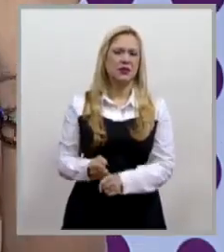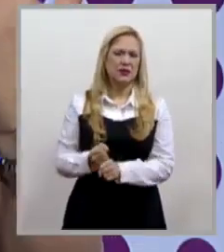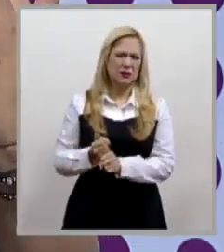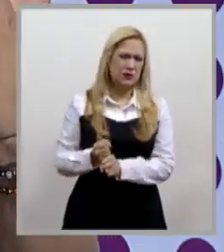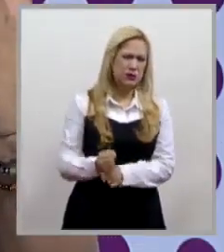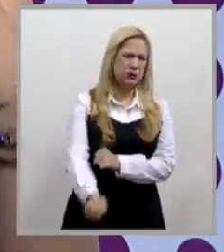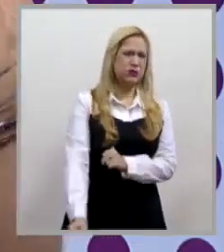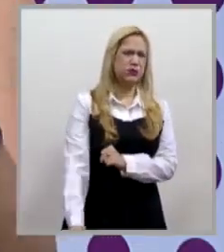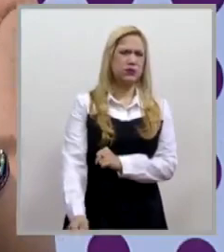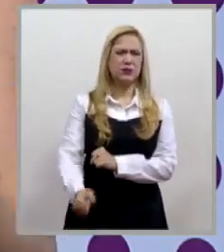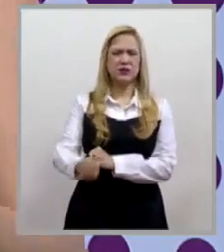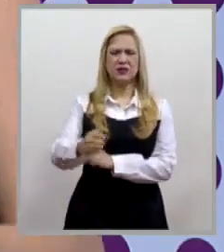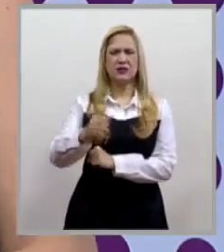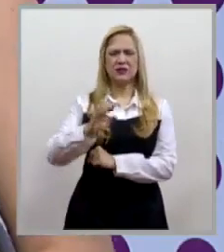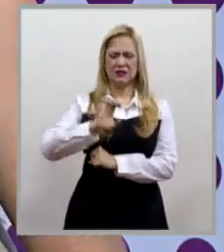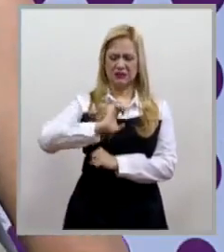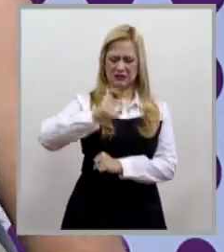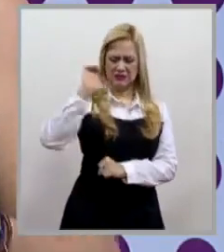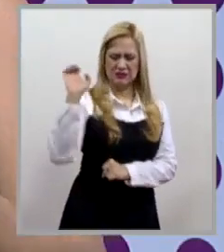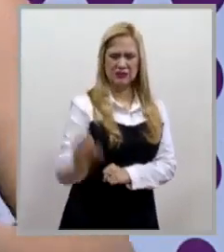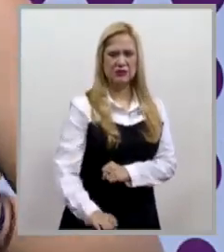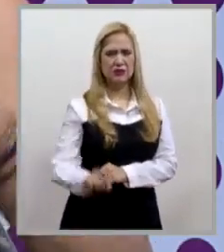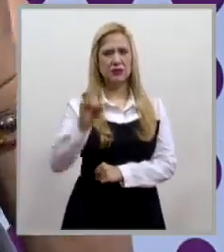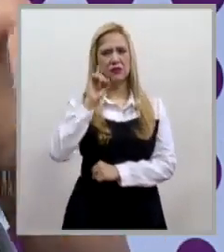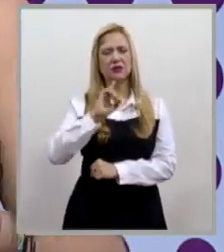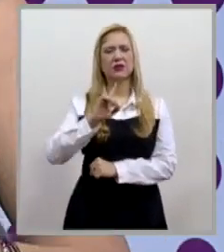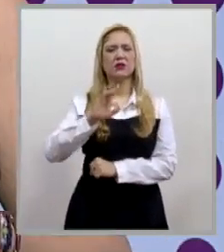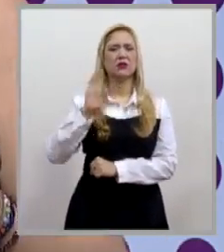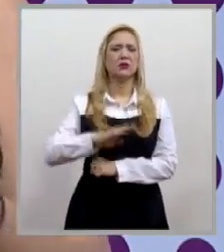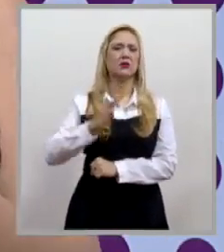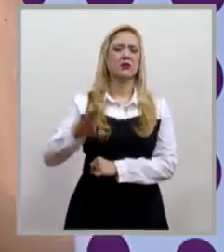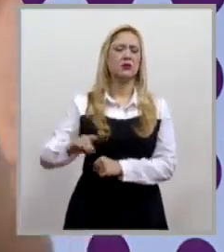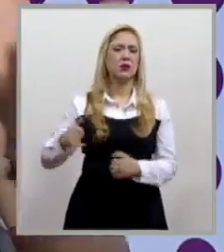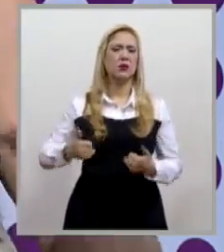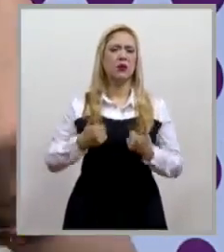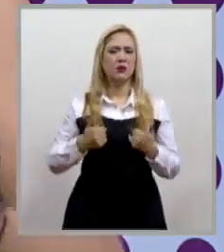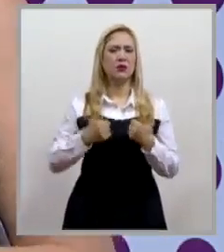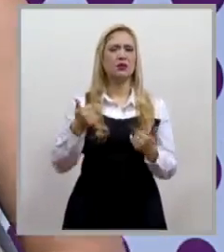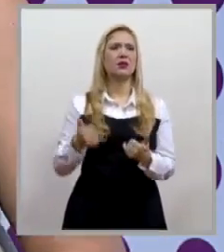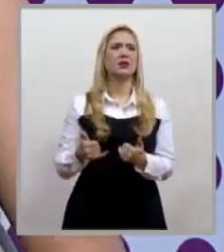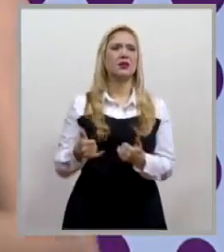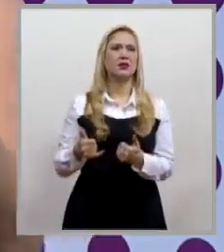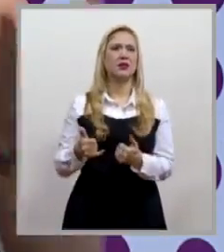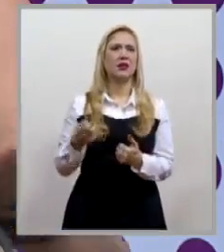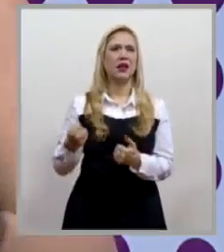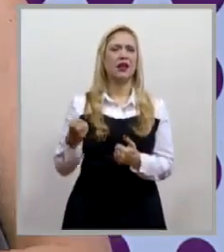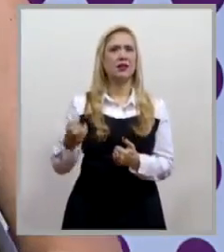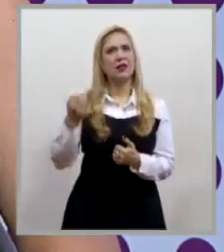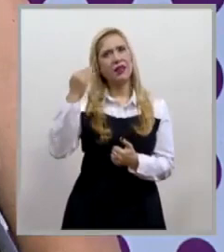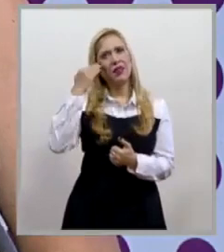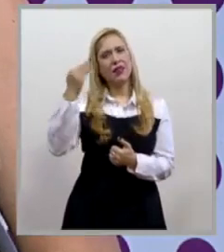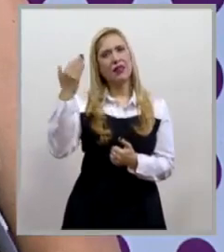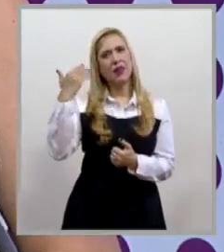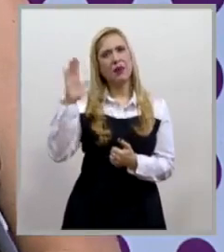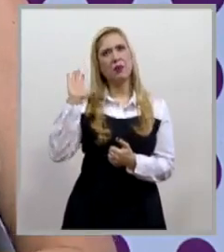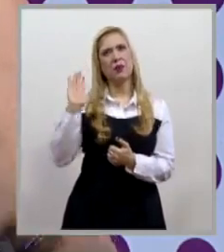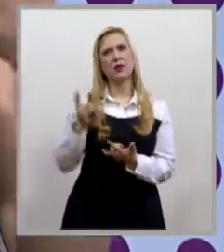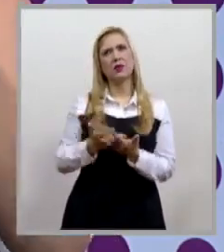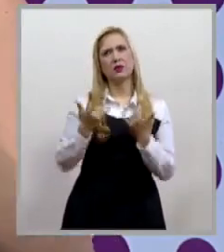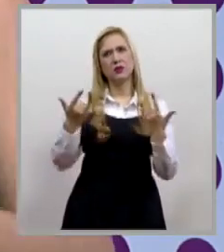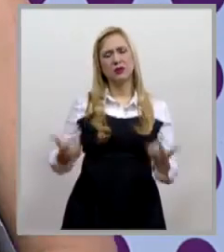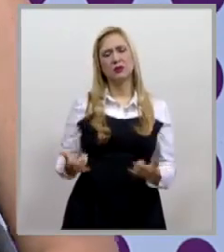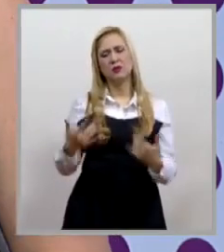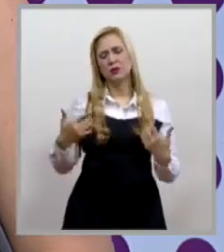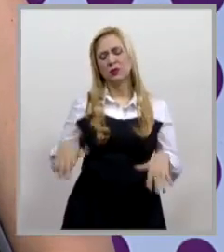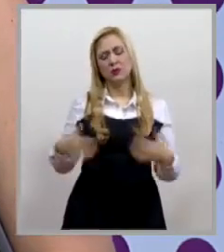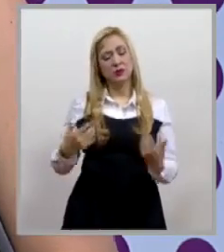misógino y privó de la vida a estas jóvenes y a todas las que en esa época